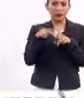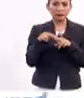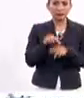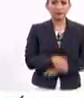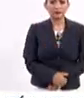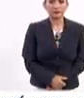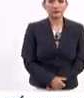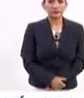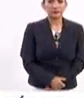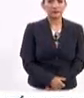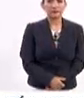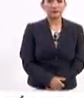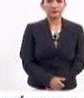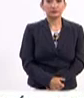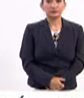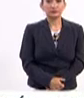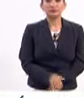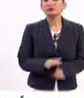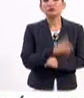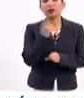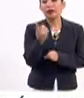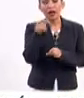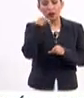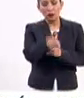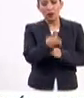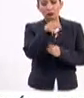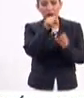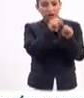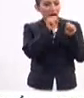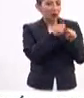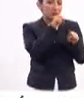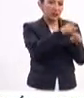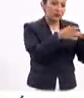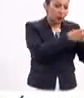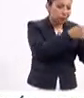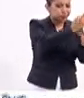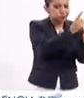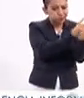estudiantes-profesores, en el sentido de estar en un aula,